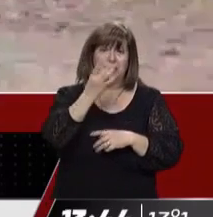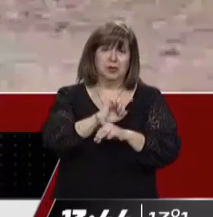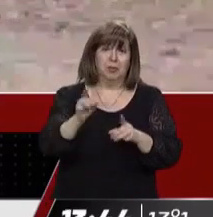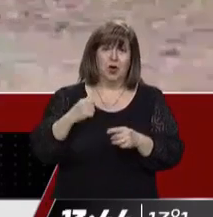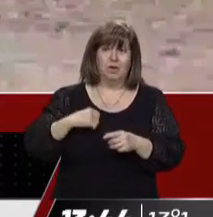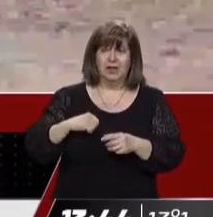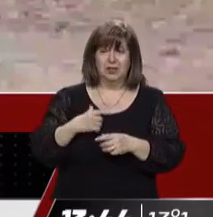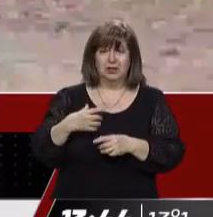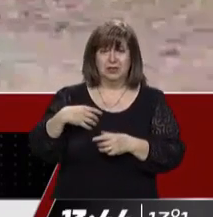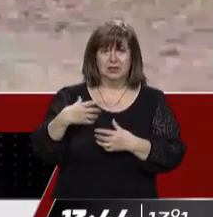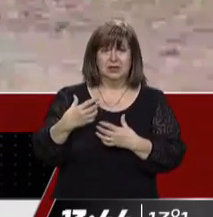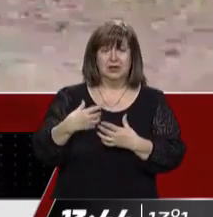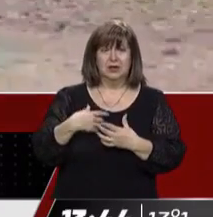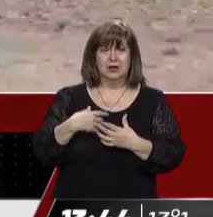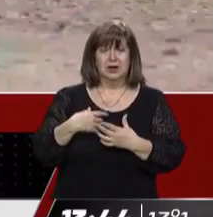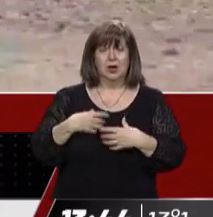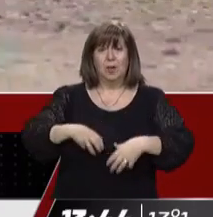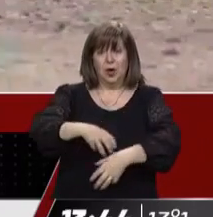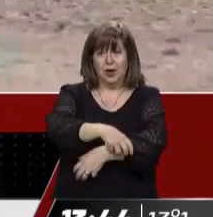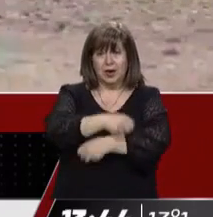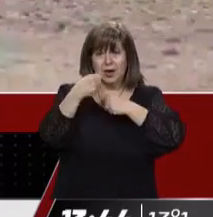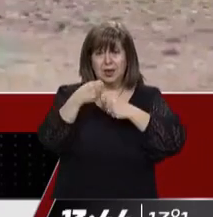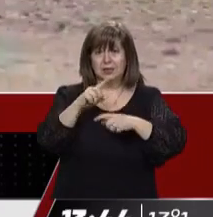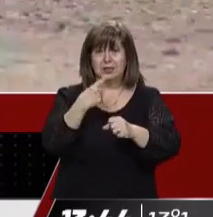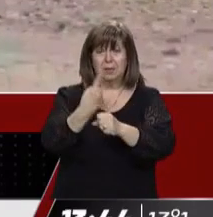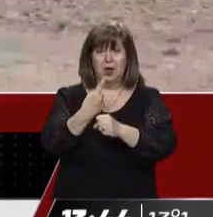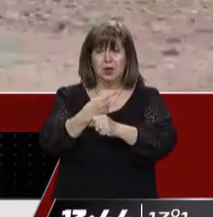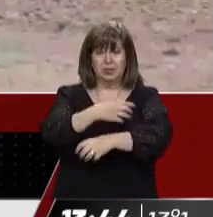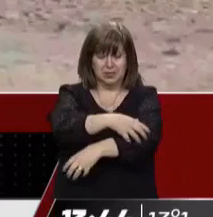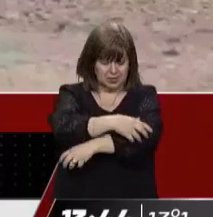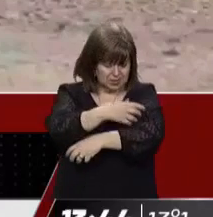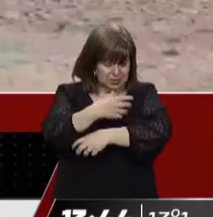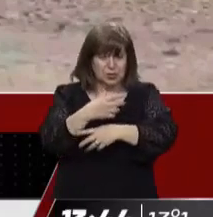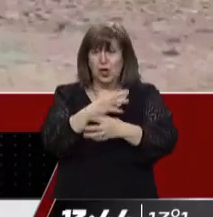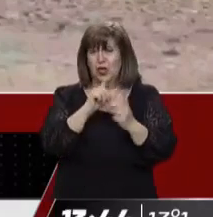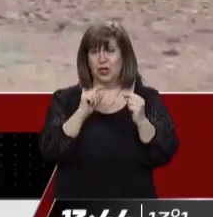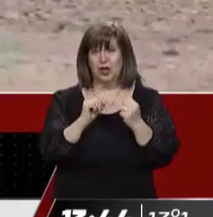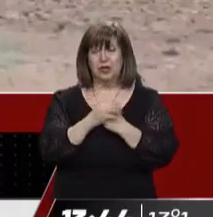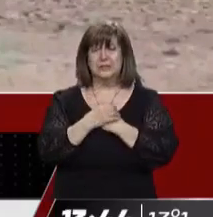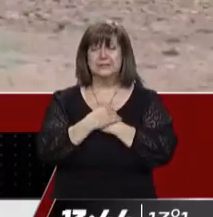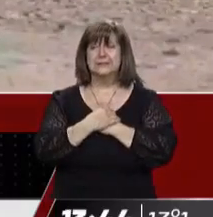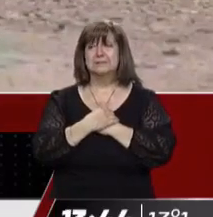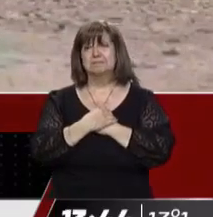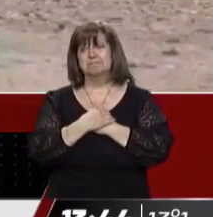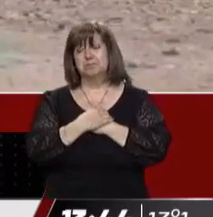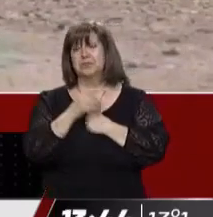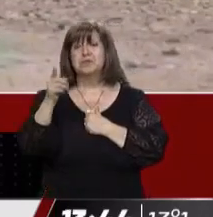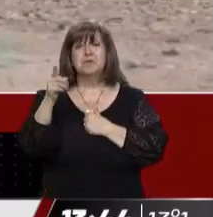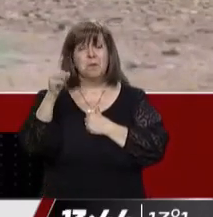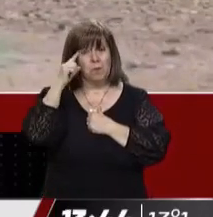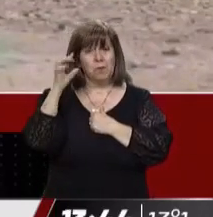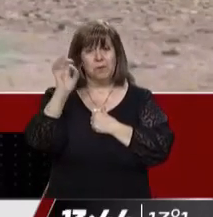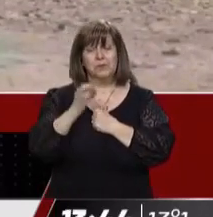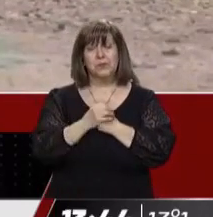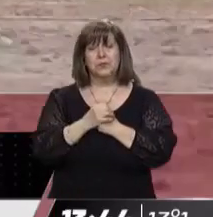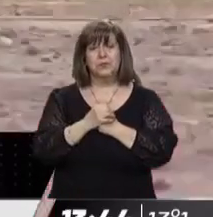o sea tengo ni siquiera podía sacarme las remeras Ezequiel Qué pensás vos cuando pasa y ya